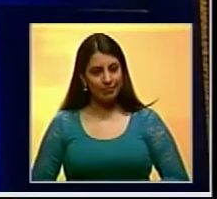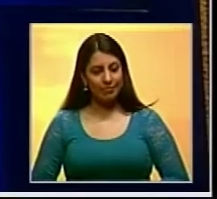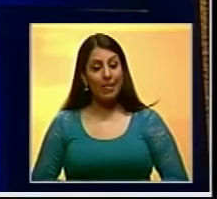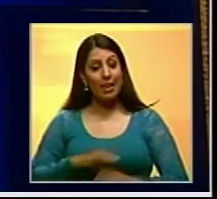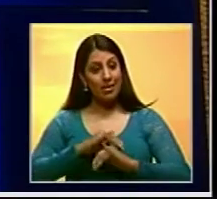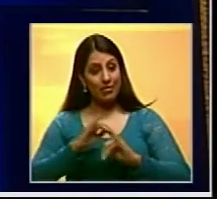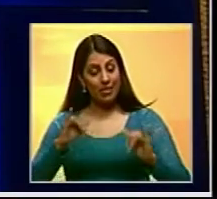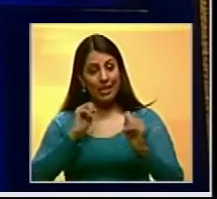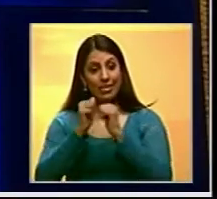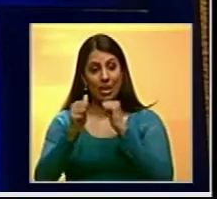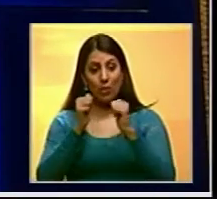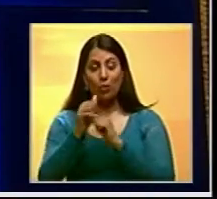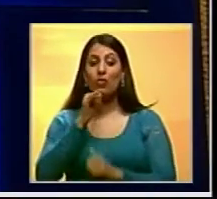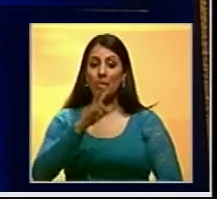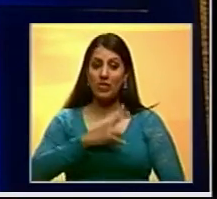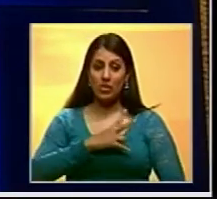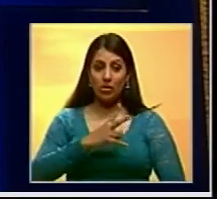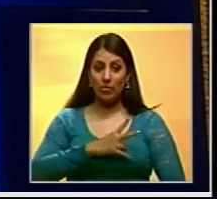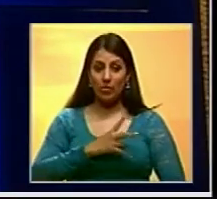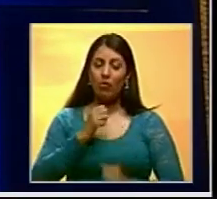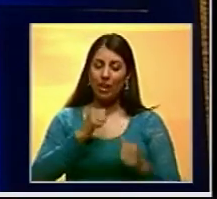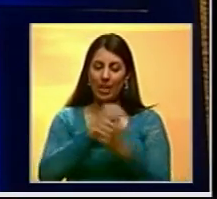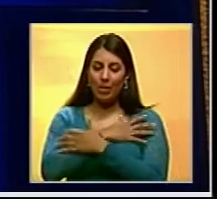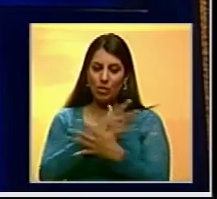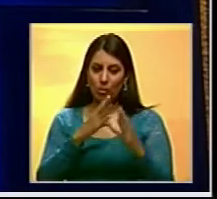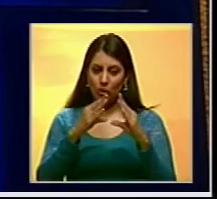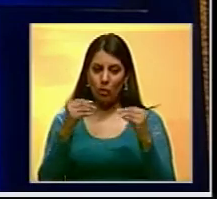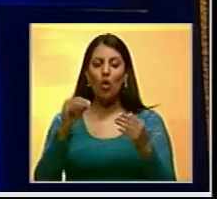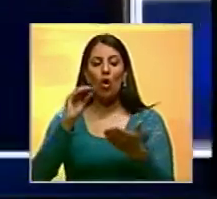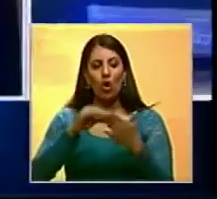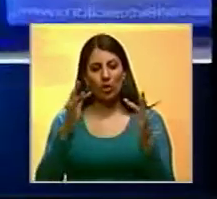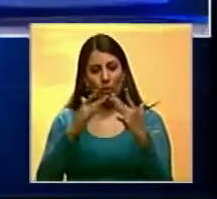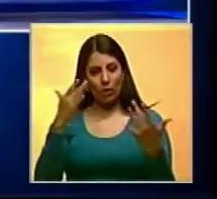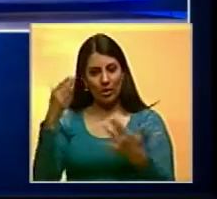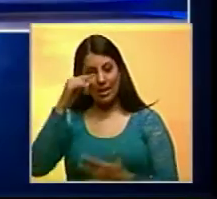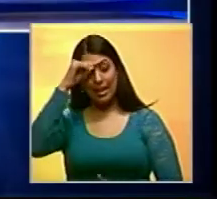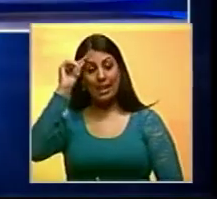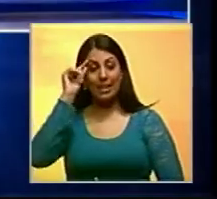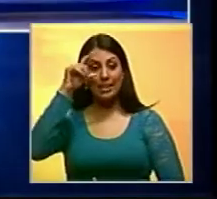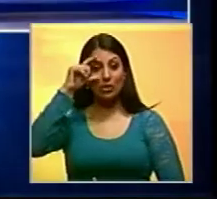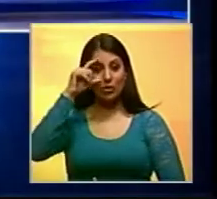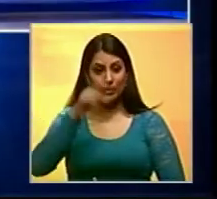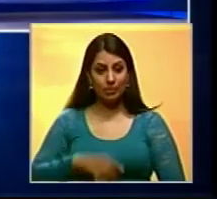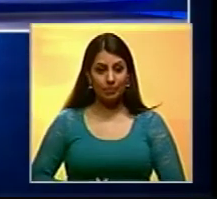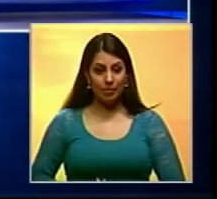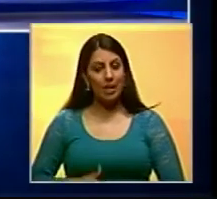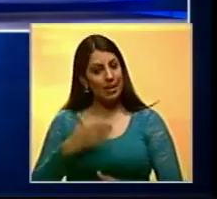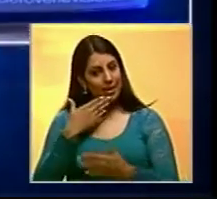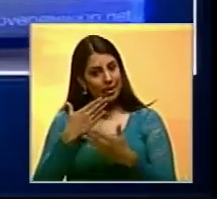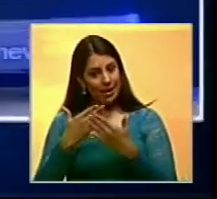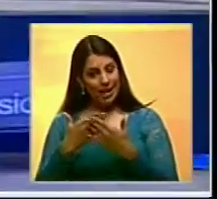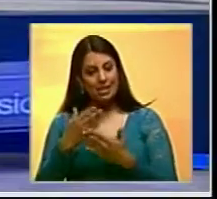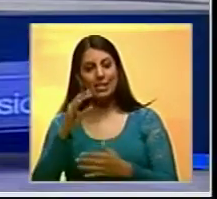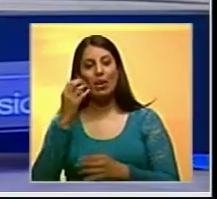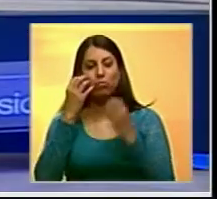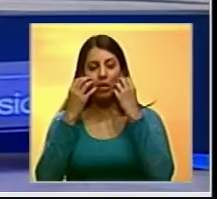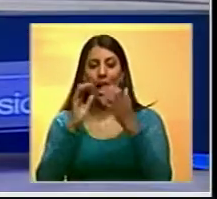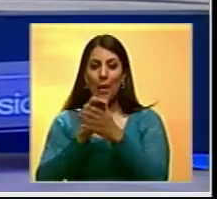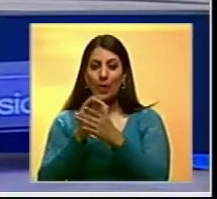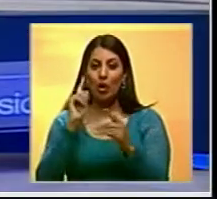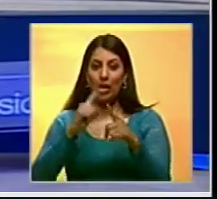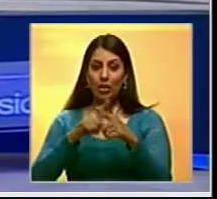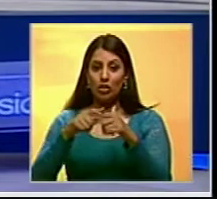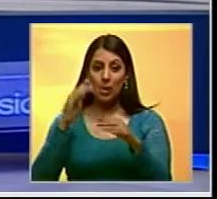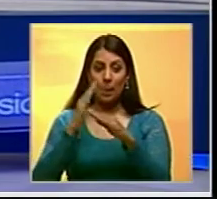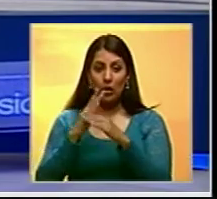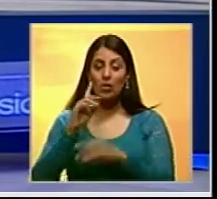Y hasta aquí los deportes en su noticiero Venevisión. Un fuerte abrazo para todos. Volvemos con Endrina y Néstor. Muchísimas gracias, Gregorio. Amigos, vamos